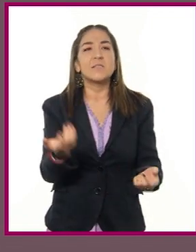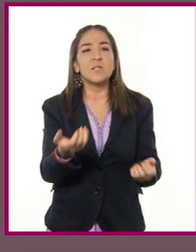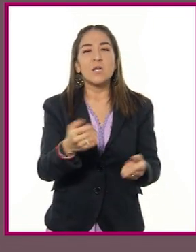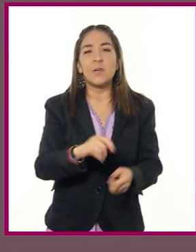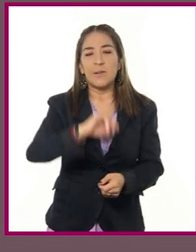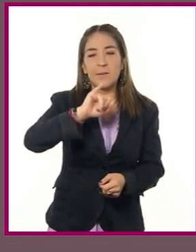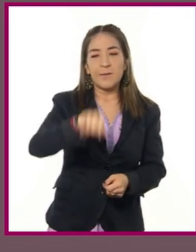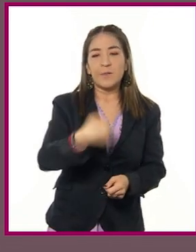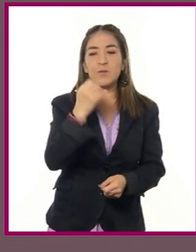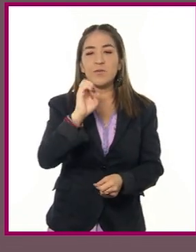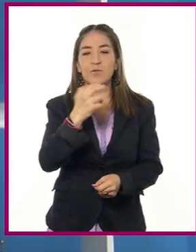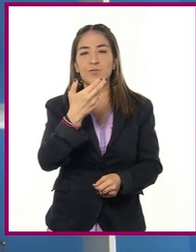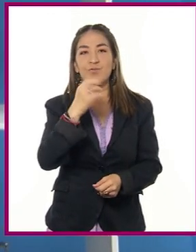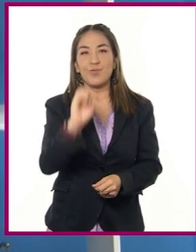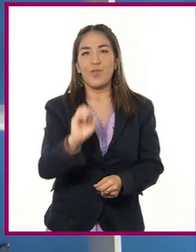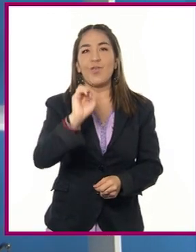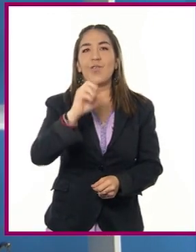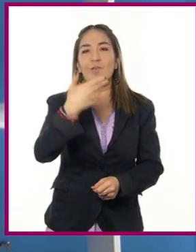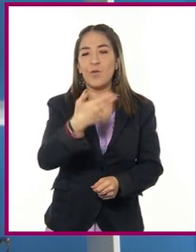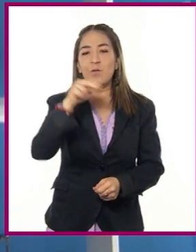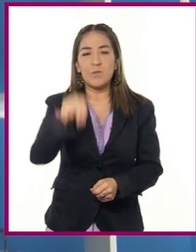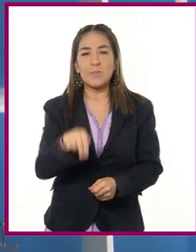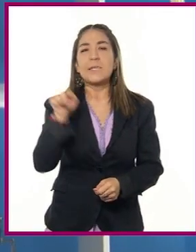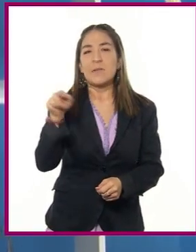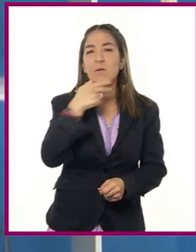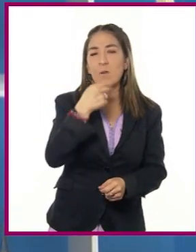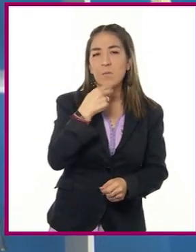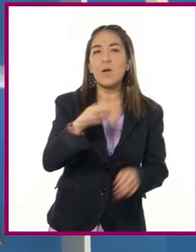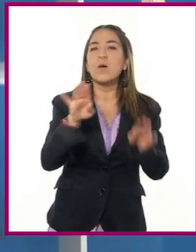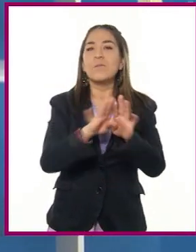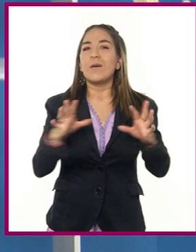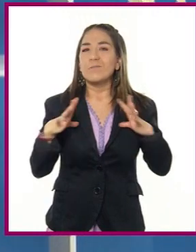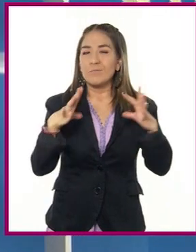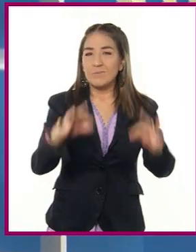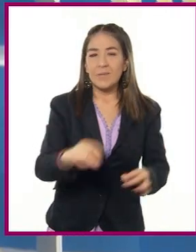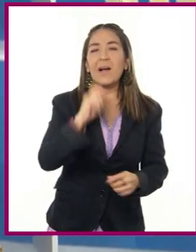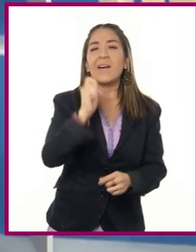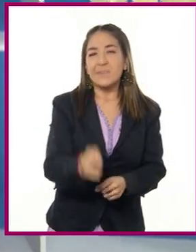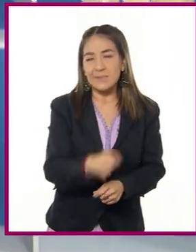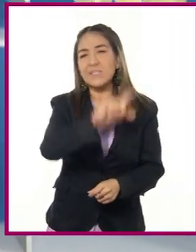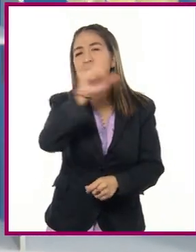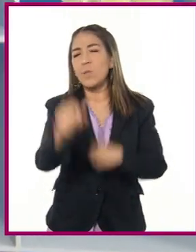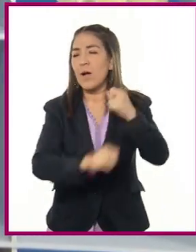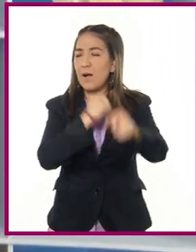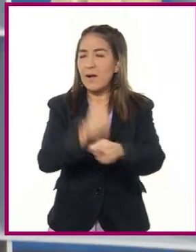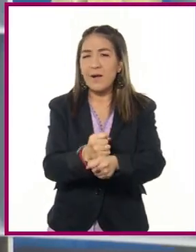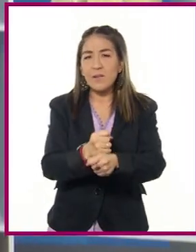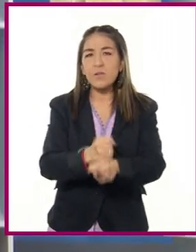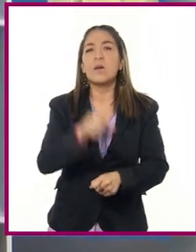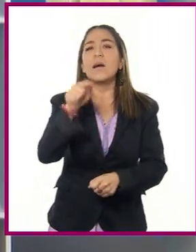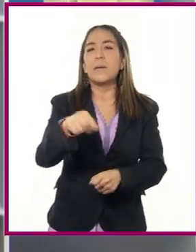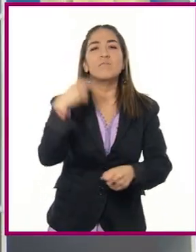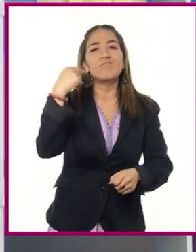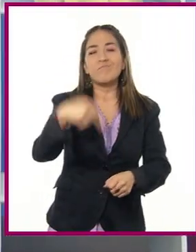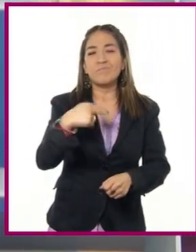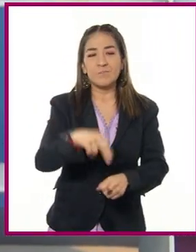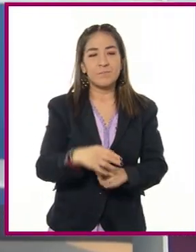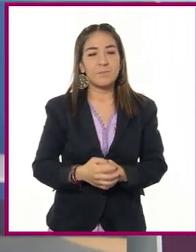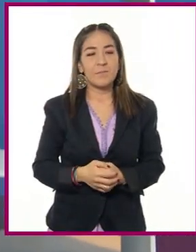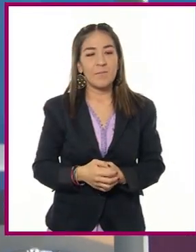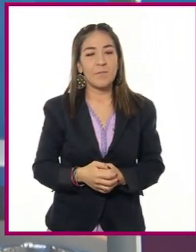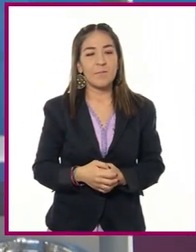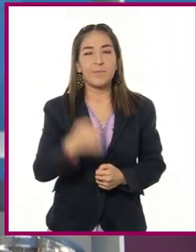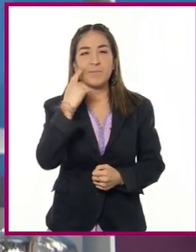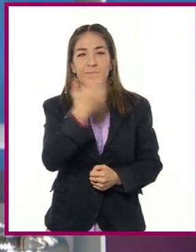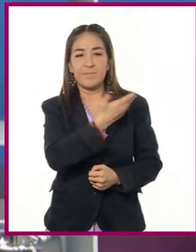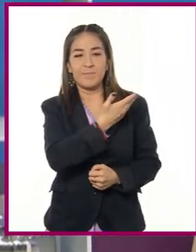John Maynard Keynes. Algunos años después, se produjo lo que algunos historiadores han nombrado como el